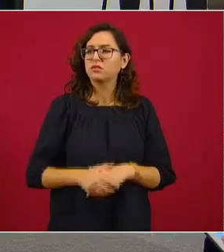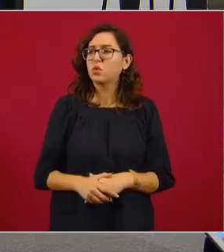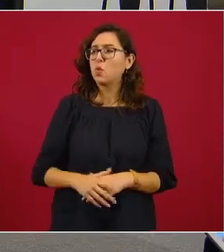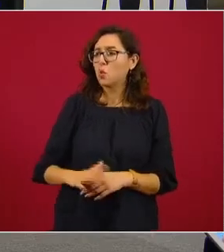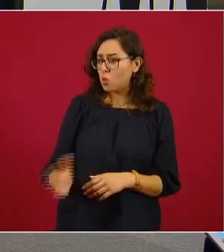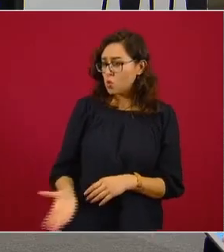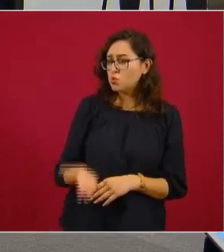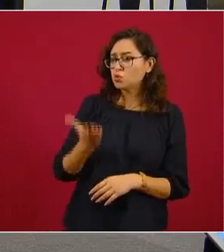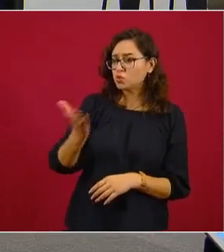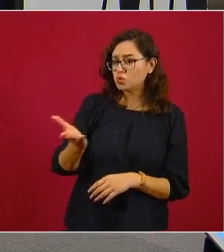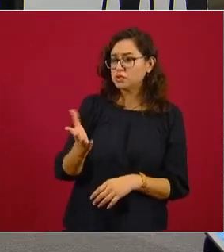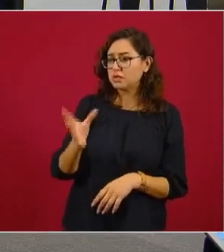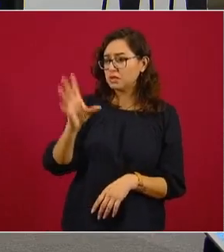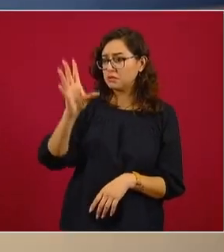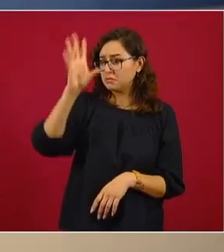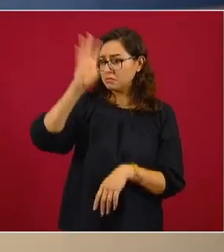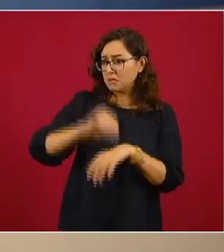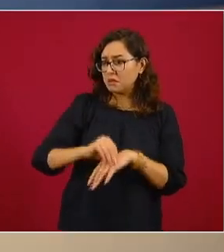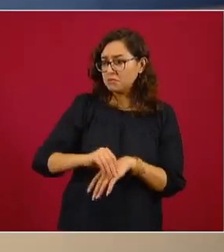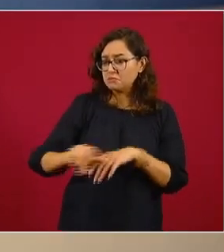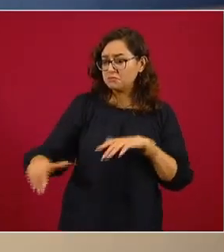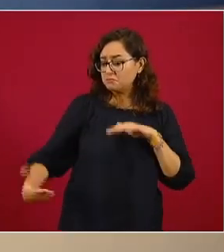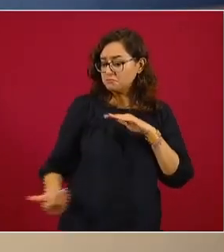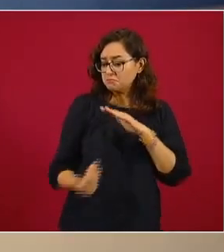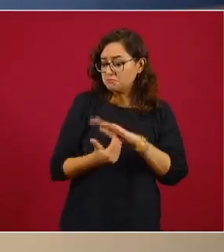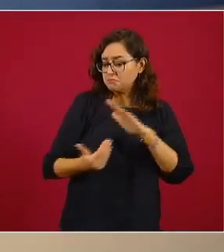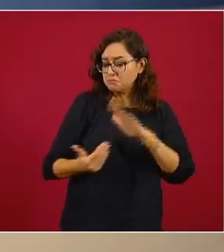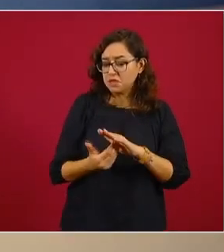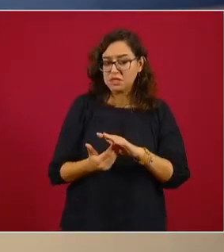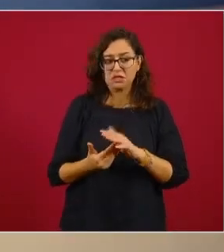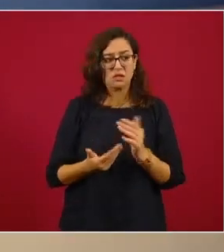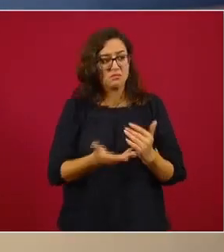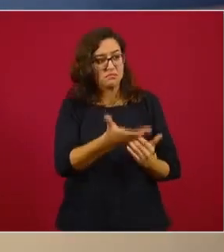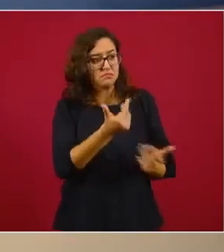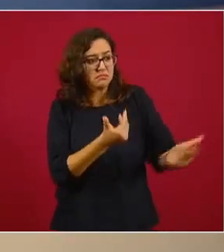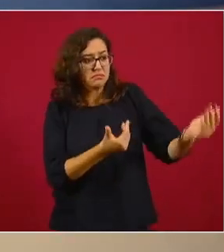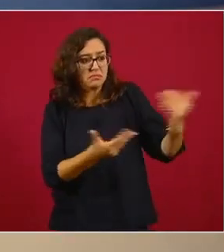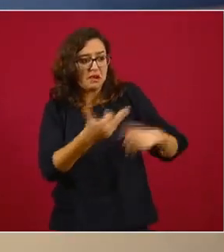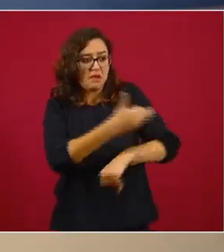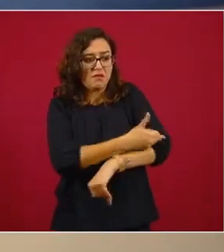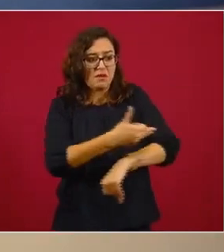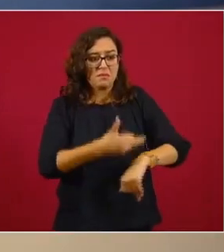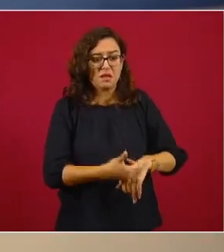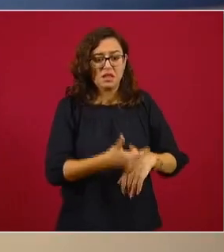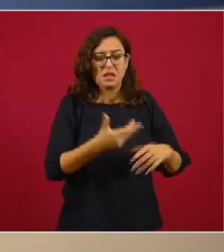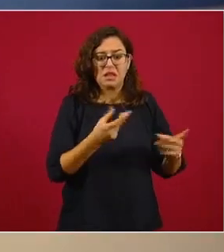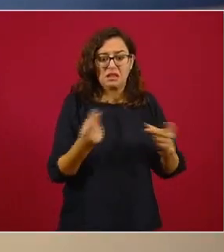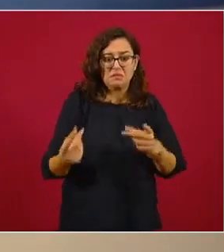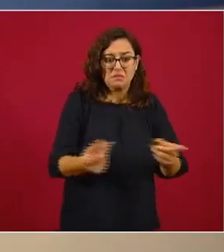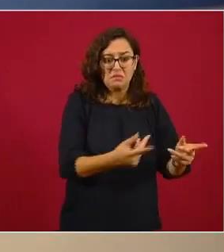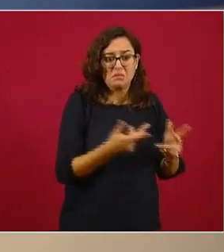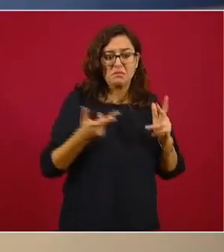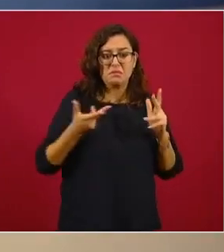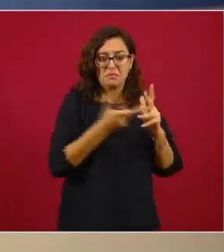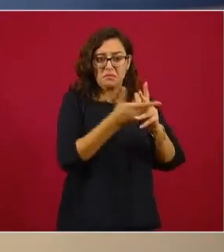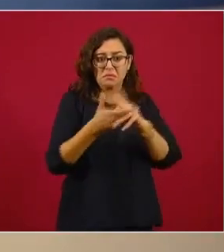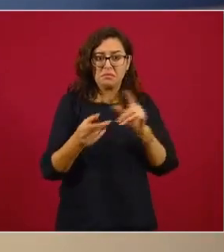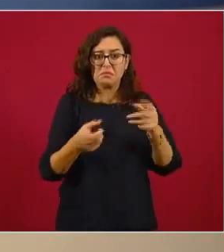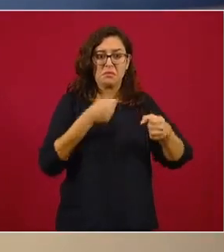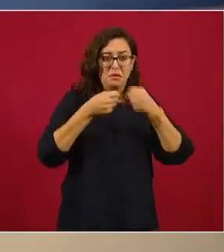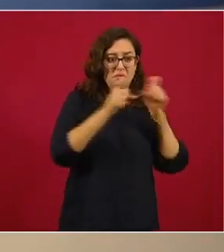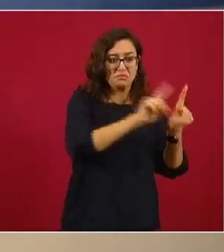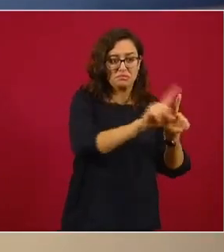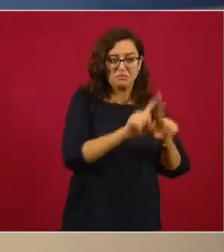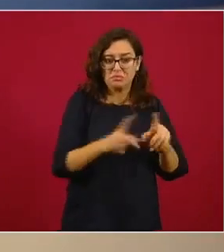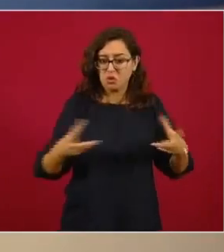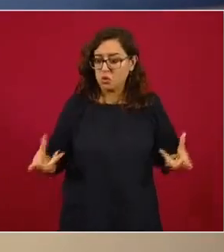a una mesa de diálogo con las víctimas, de familiares, periodistas, activistas, para que le cuenten cómo está la